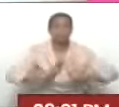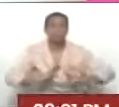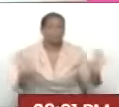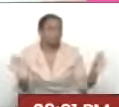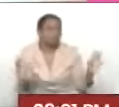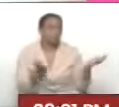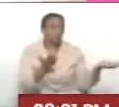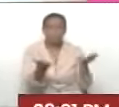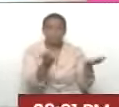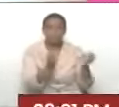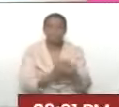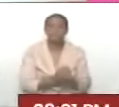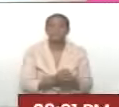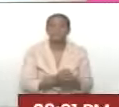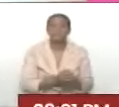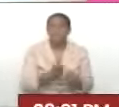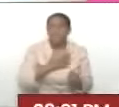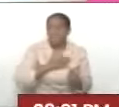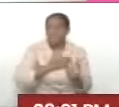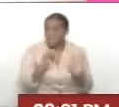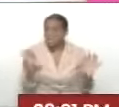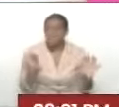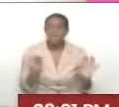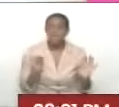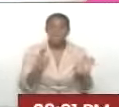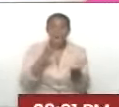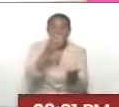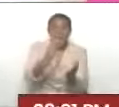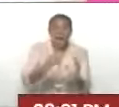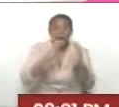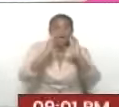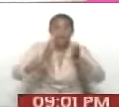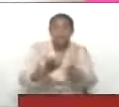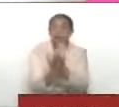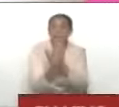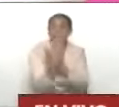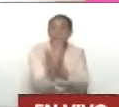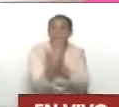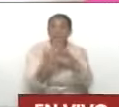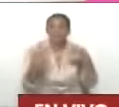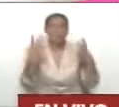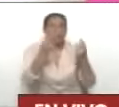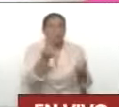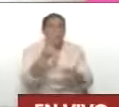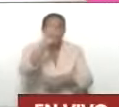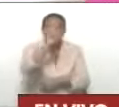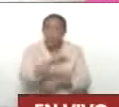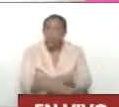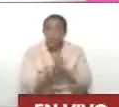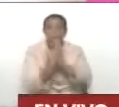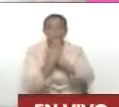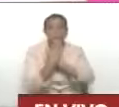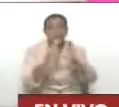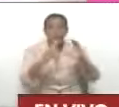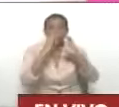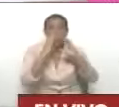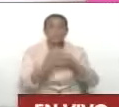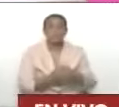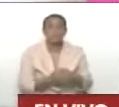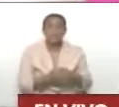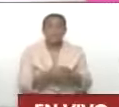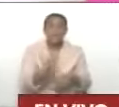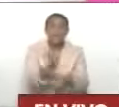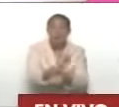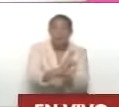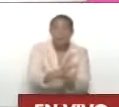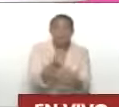cartera. Y las hamburguesas y la comida, que las hamburguesas todos los días. Y lo que es la comida rápida.